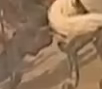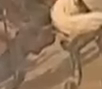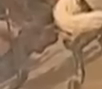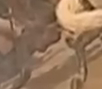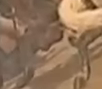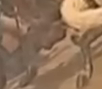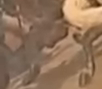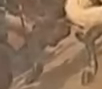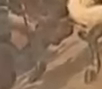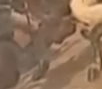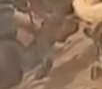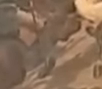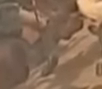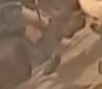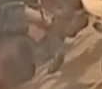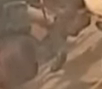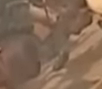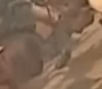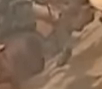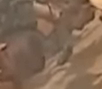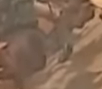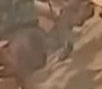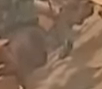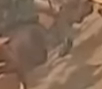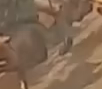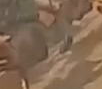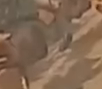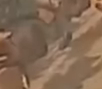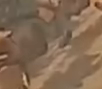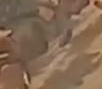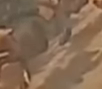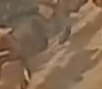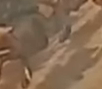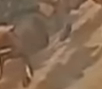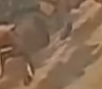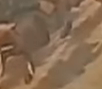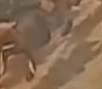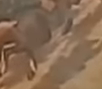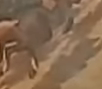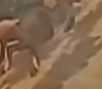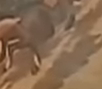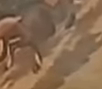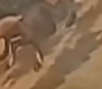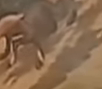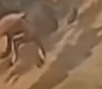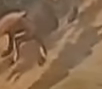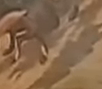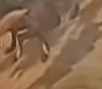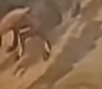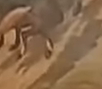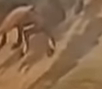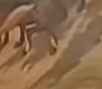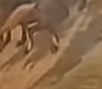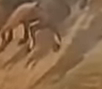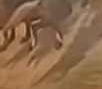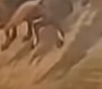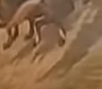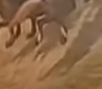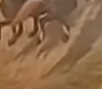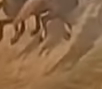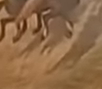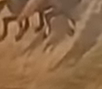ese territorio que pertenece a la República Bolivariana de Venezuela. El 8 de diciembre de 2023, el